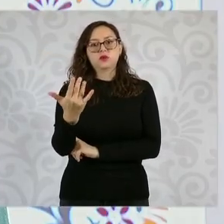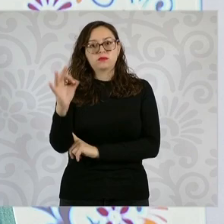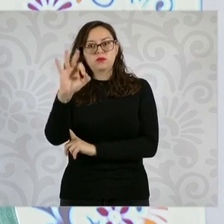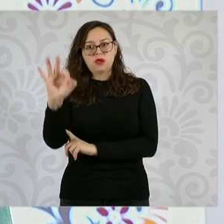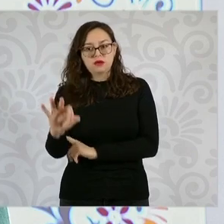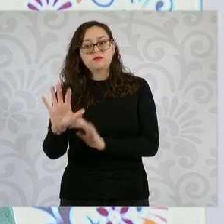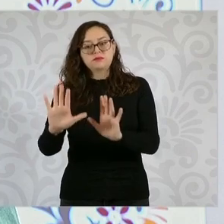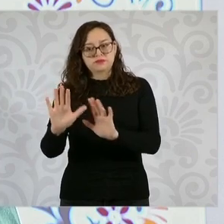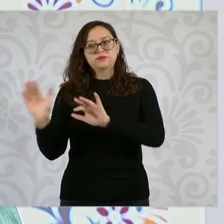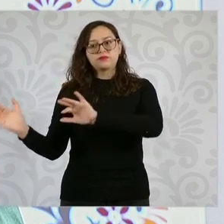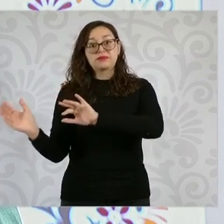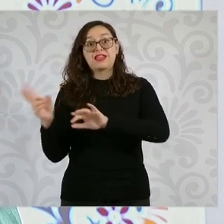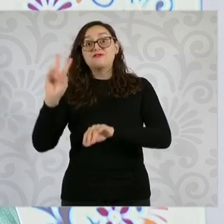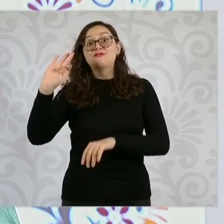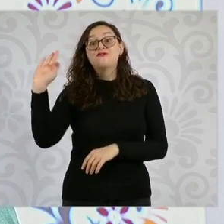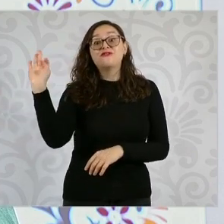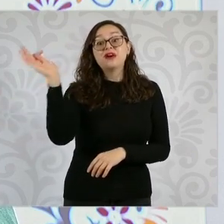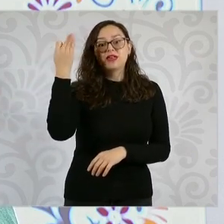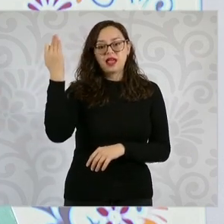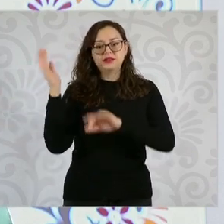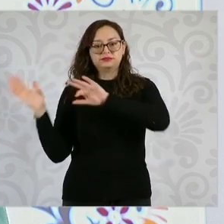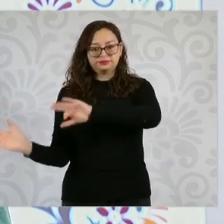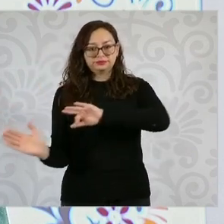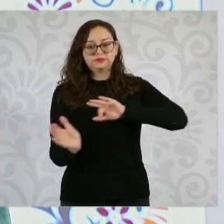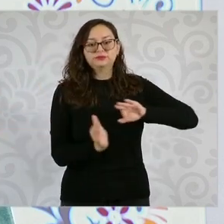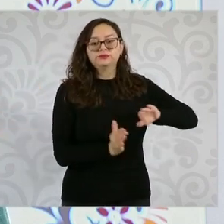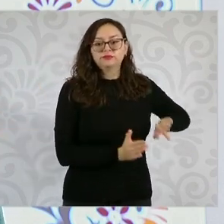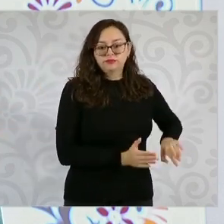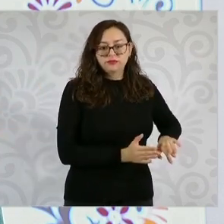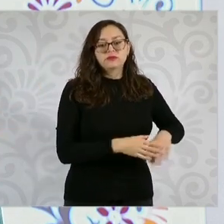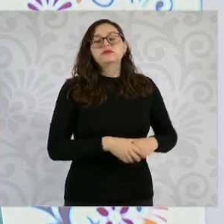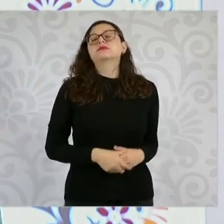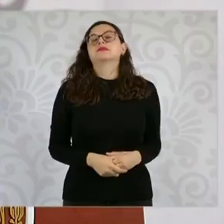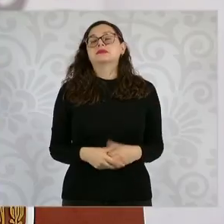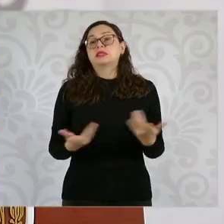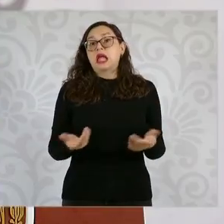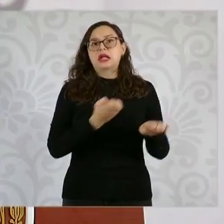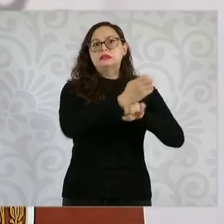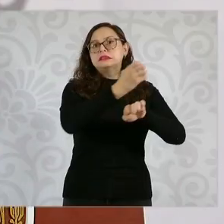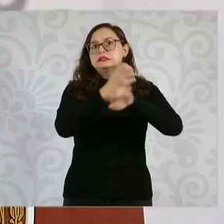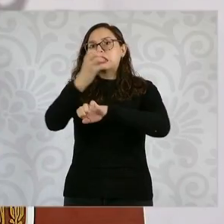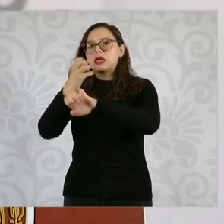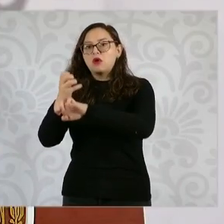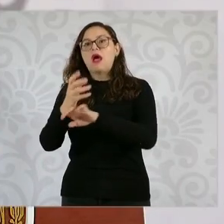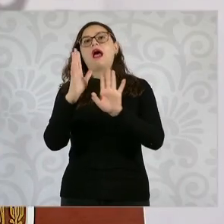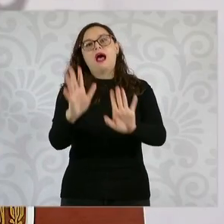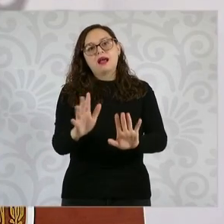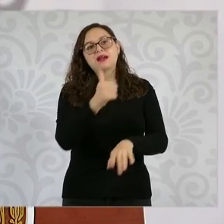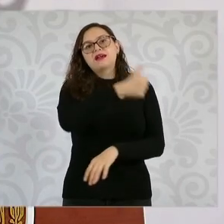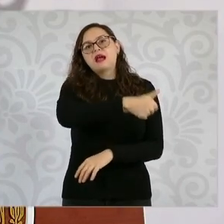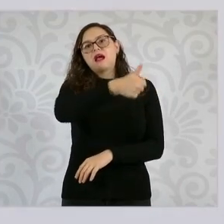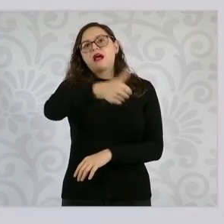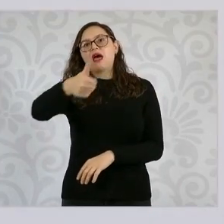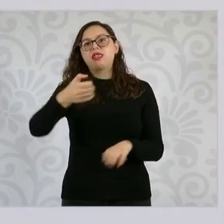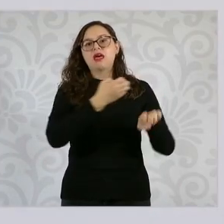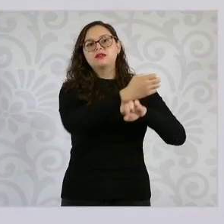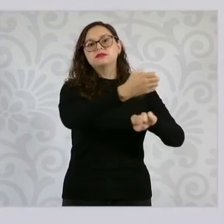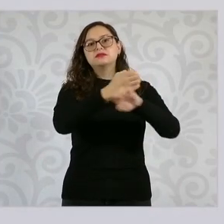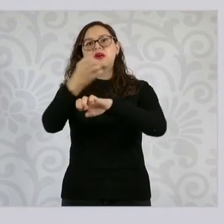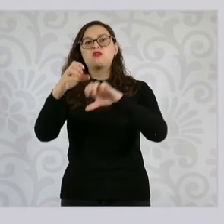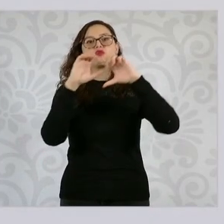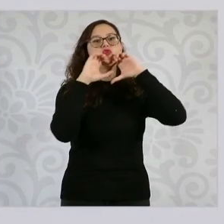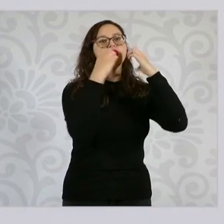estatales? La Constitución dice que deben modificarse las constituciones estatales, las 31 y la de